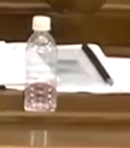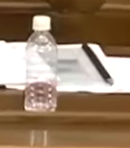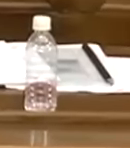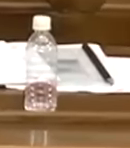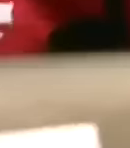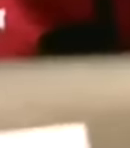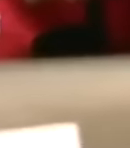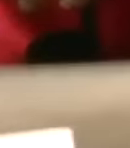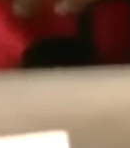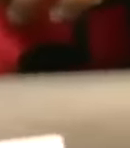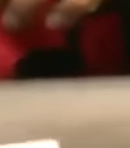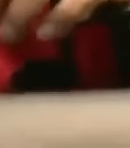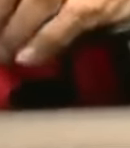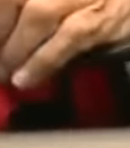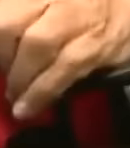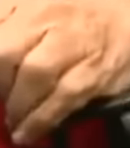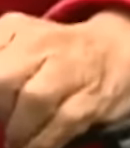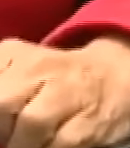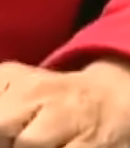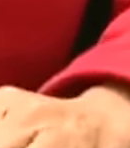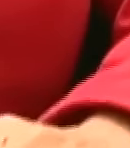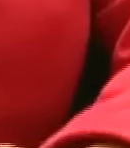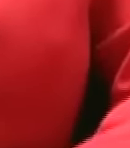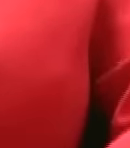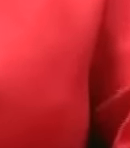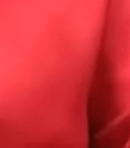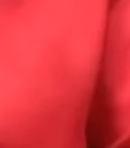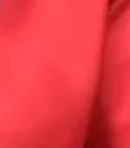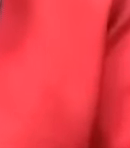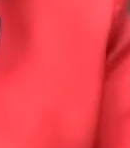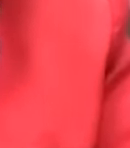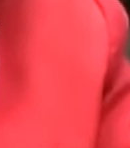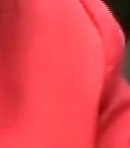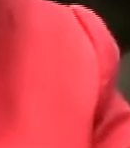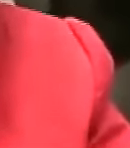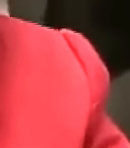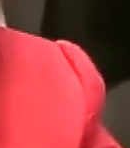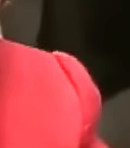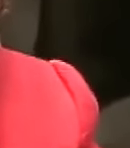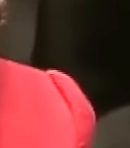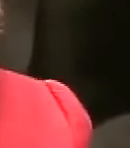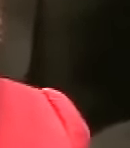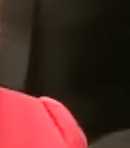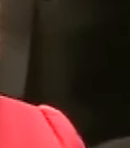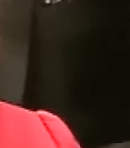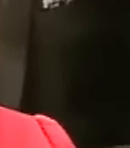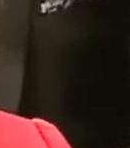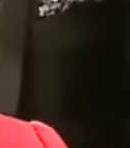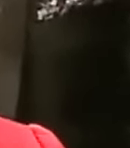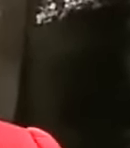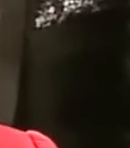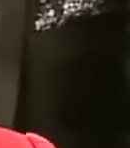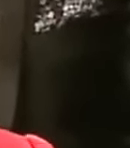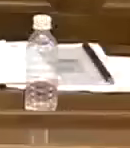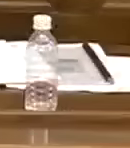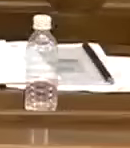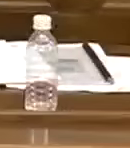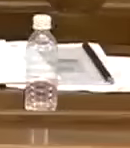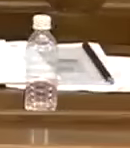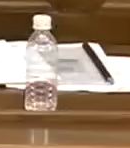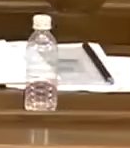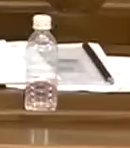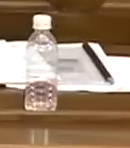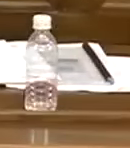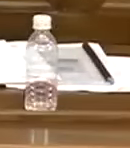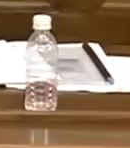los límites territoriales de Venezuela. En el artículo 10 lo establece. Así que no estamos haciendo más que defender la Constitución que nos dimos